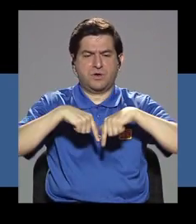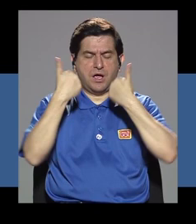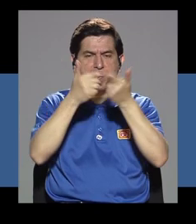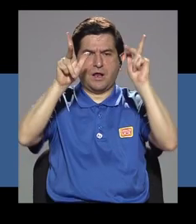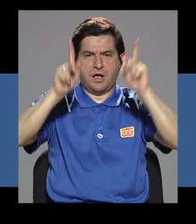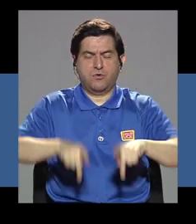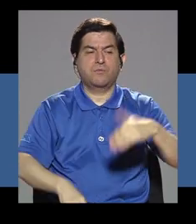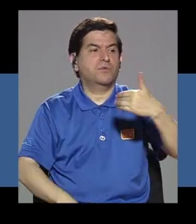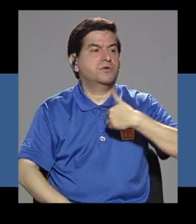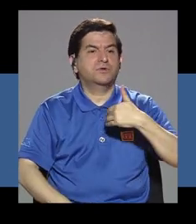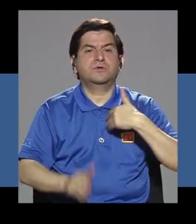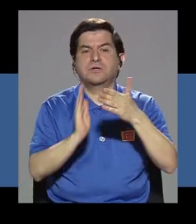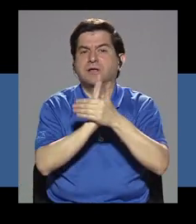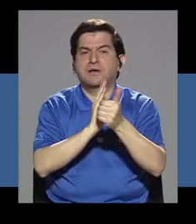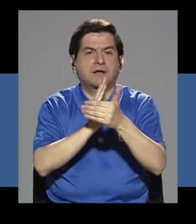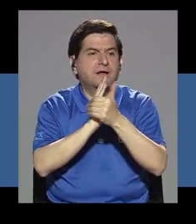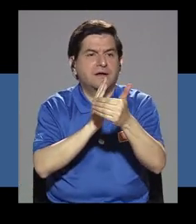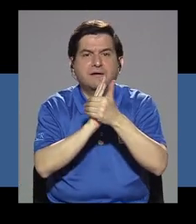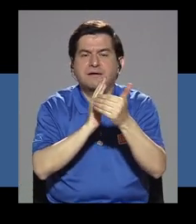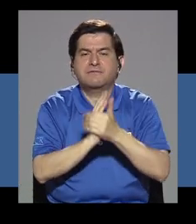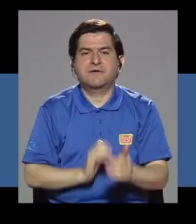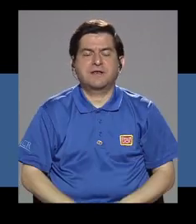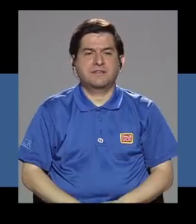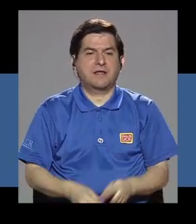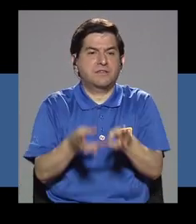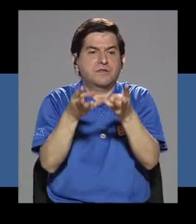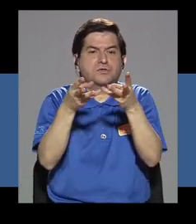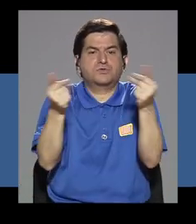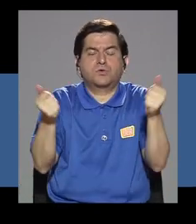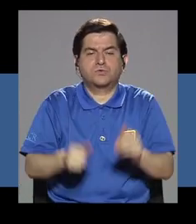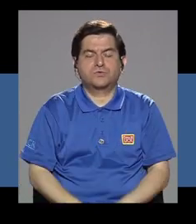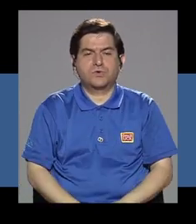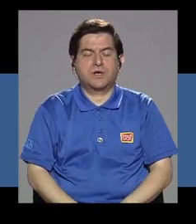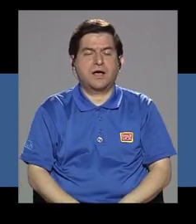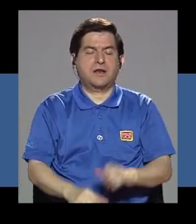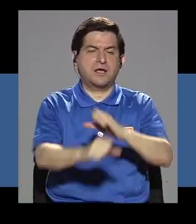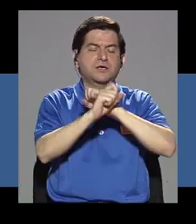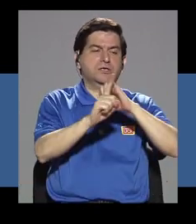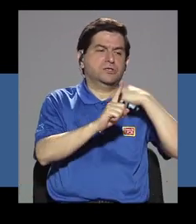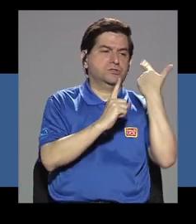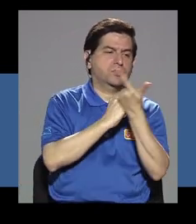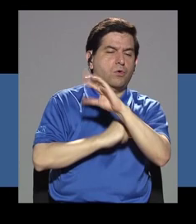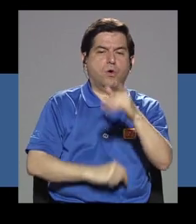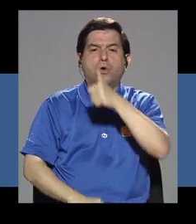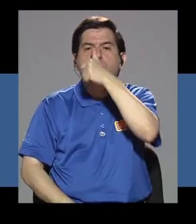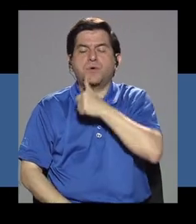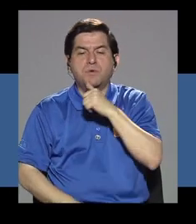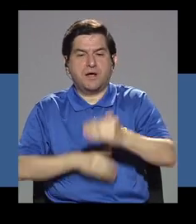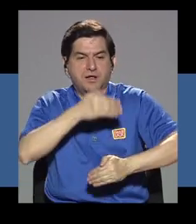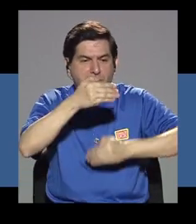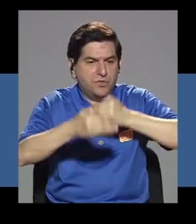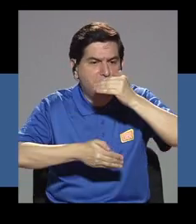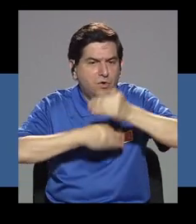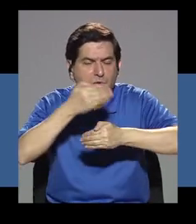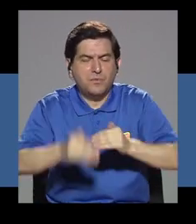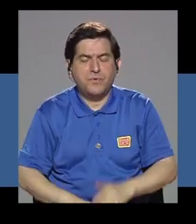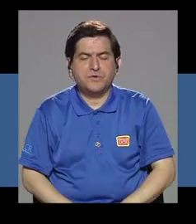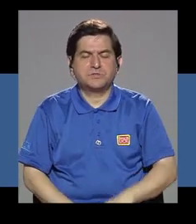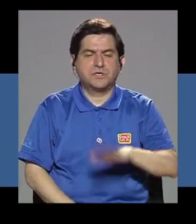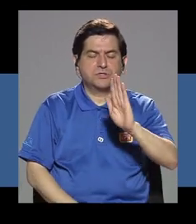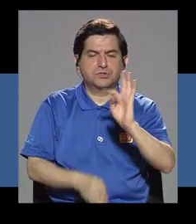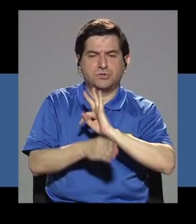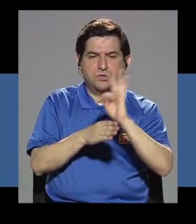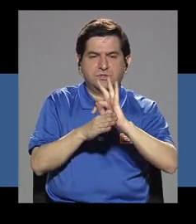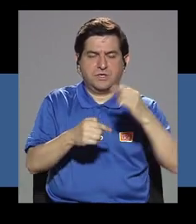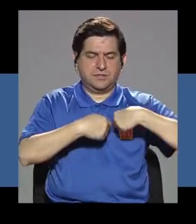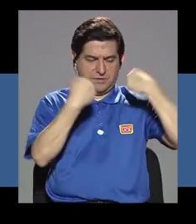grupo de personas que no tuvieran la capacidad de poder solventar, ya sea a través de la seguridad social o a nivel privado, un procedimiento o para